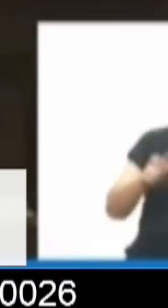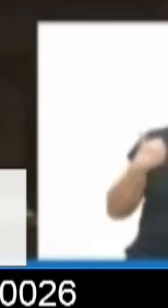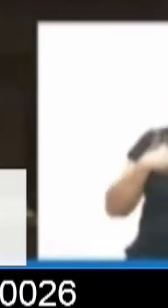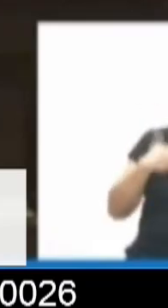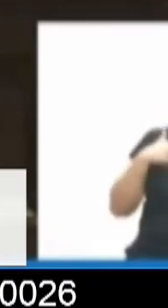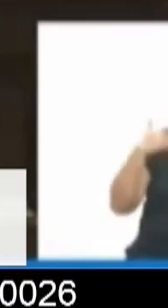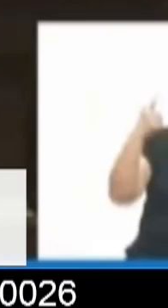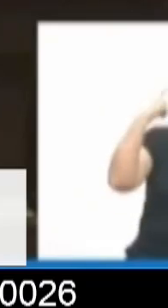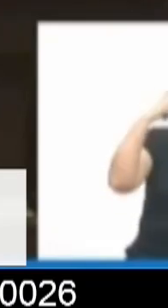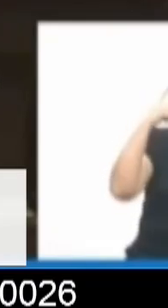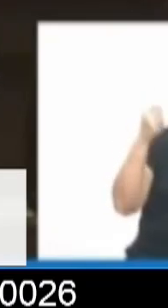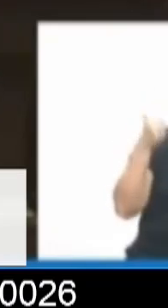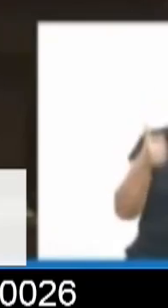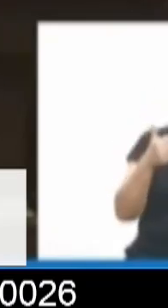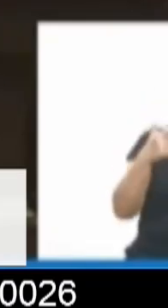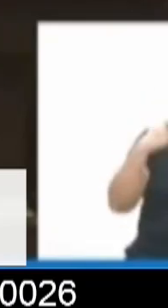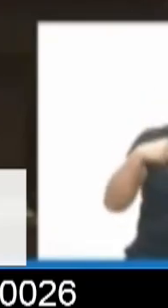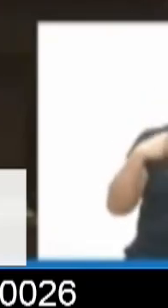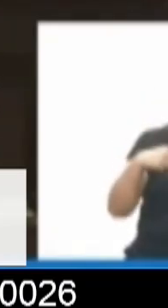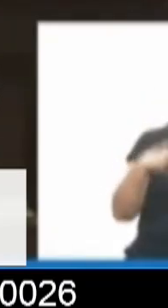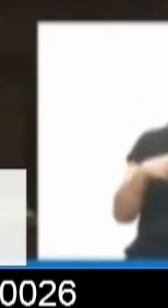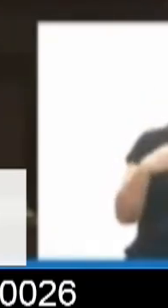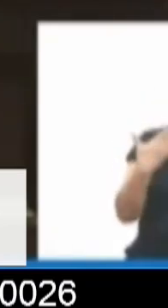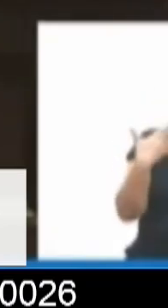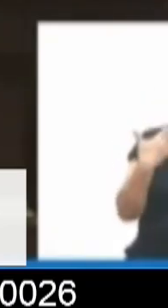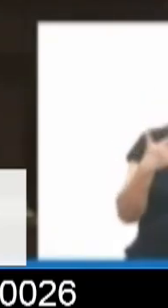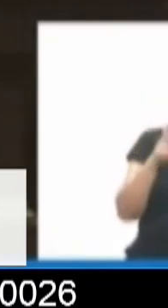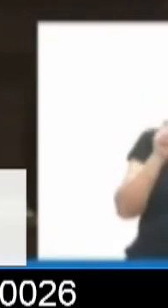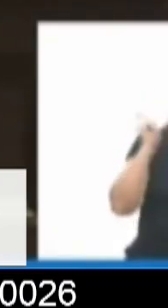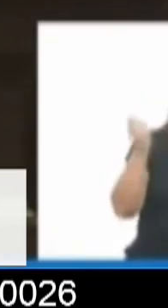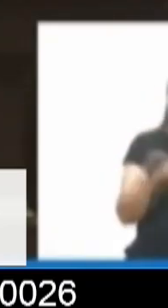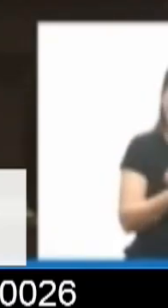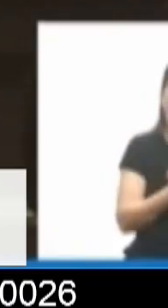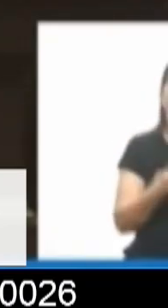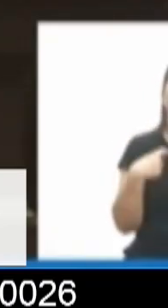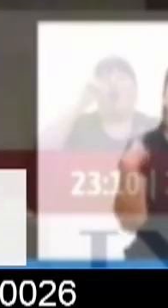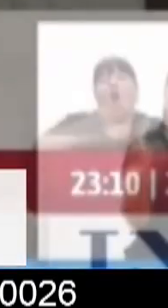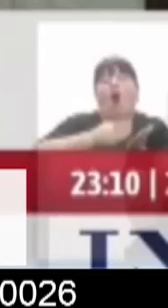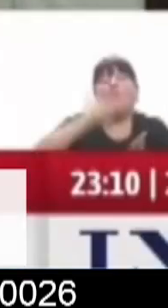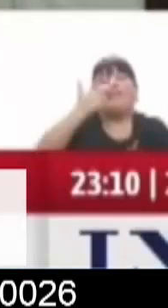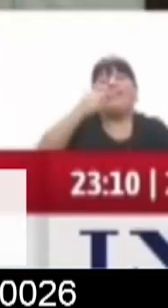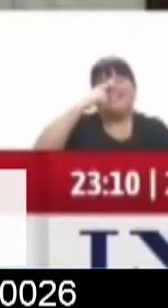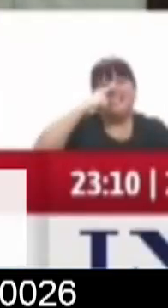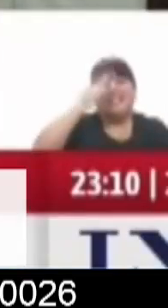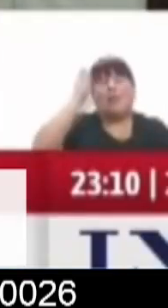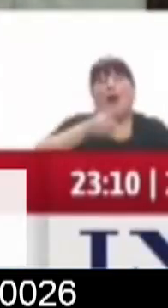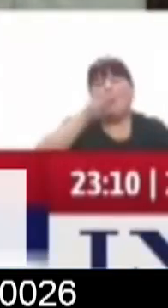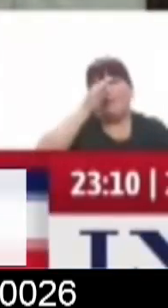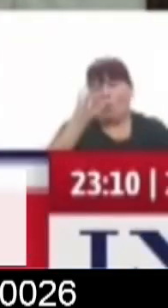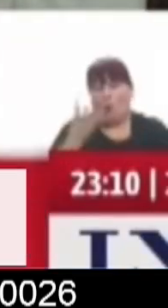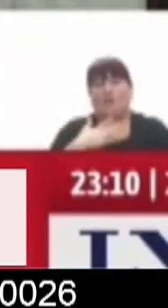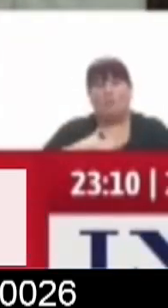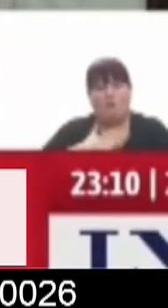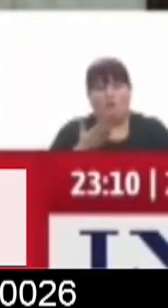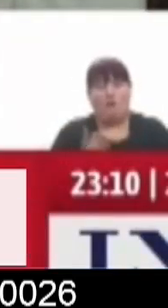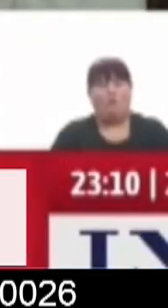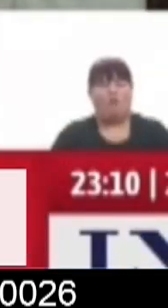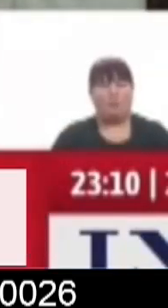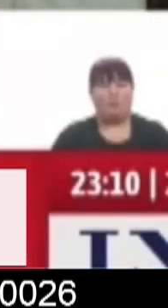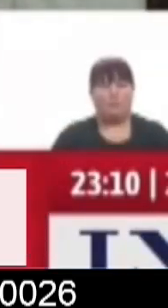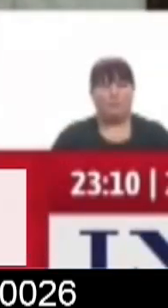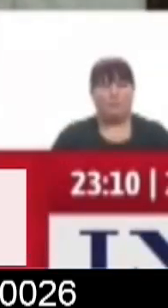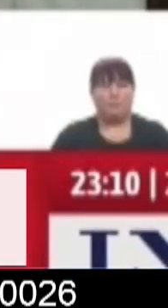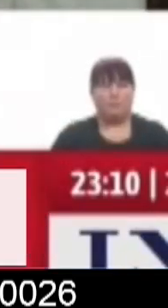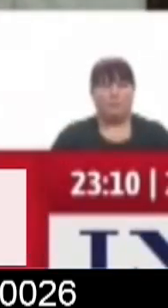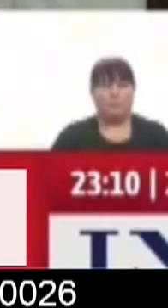la oposición y de los sectores económicos, empresarios, gremiales, afirman que les dará una ventaja muy importante a las grandes